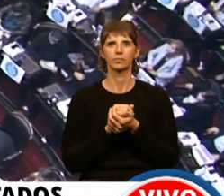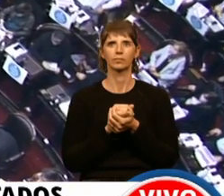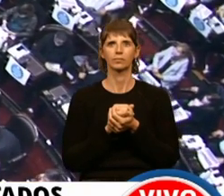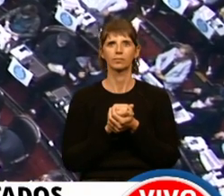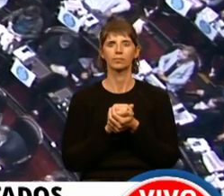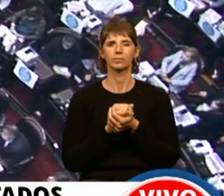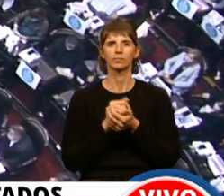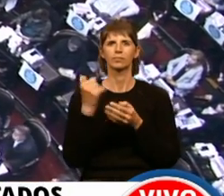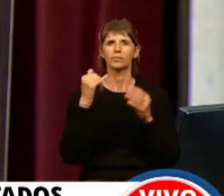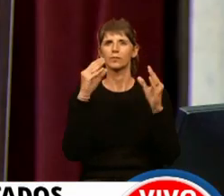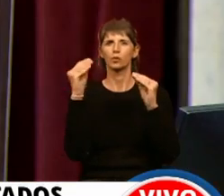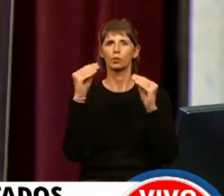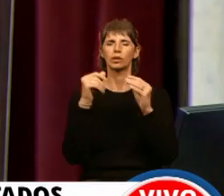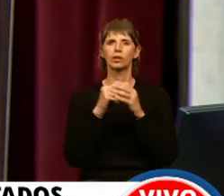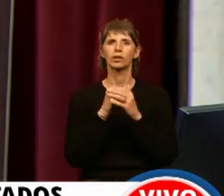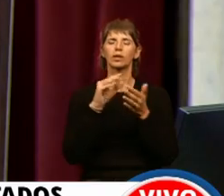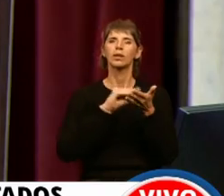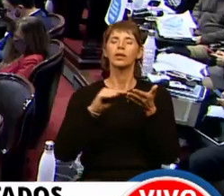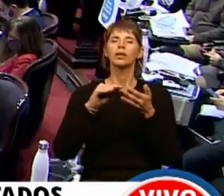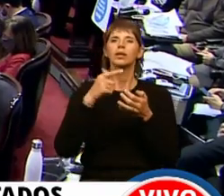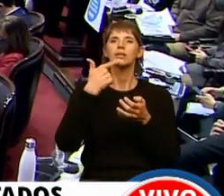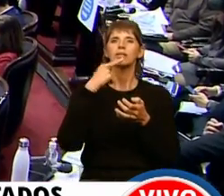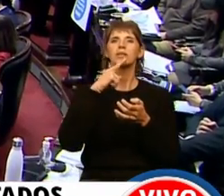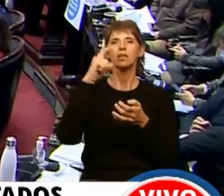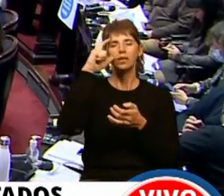el diputado héctor de stefani